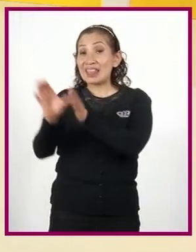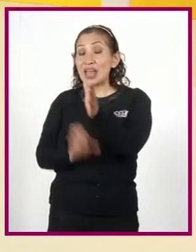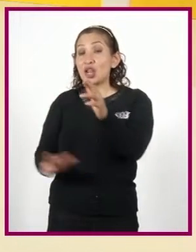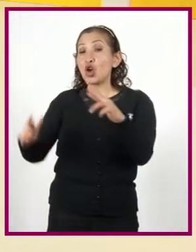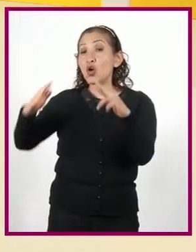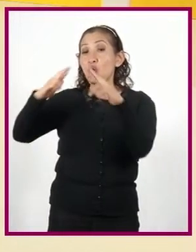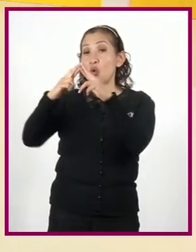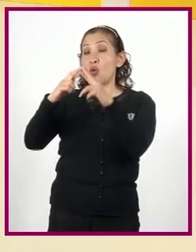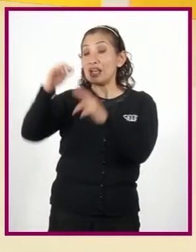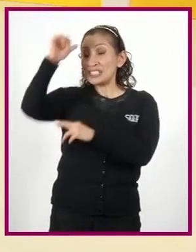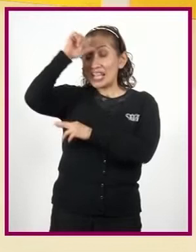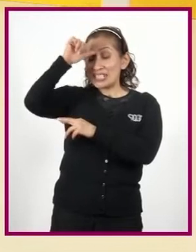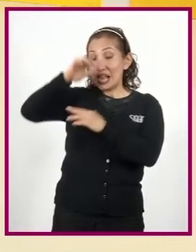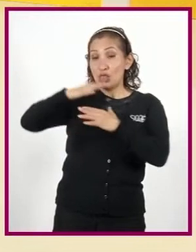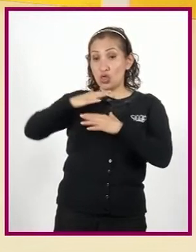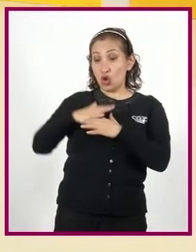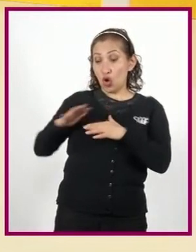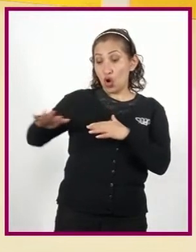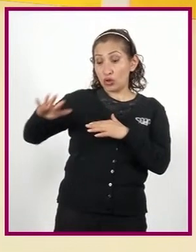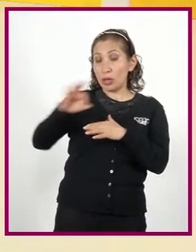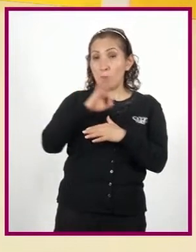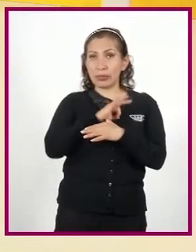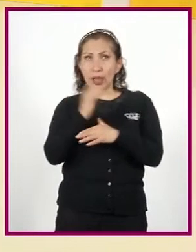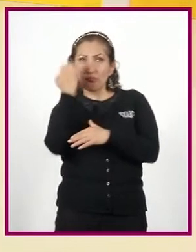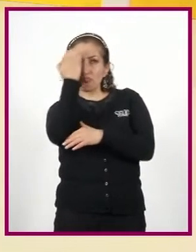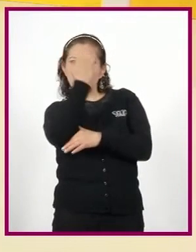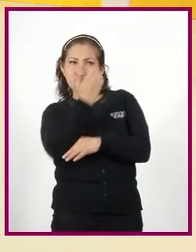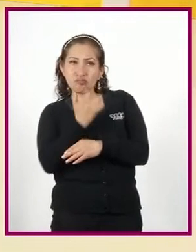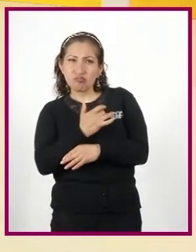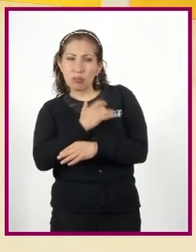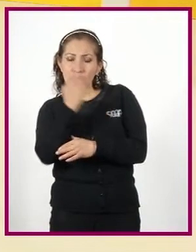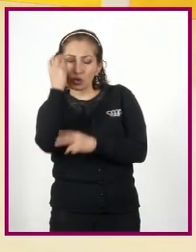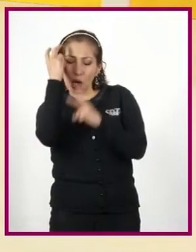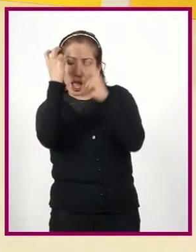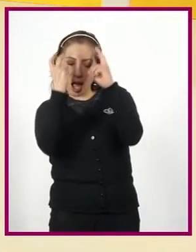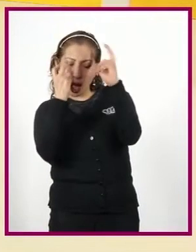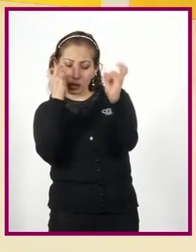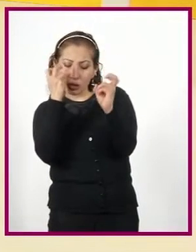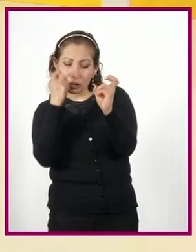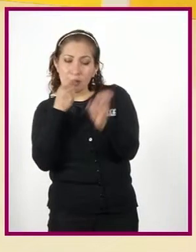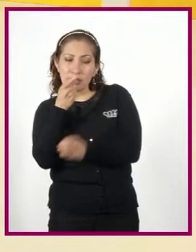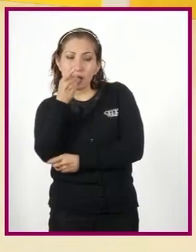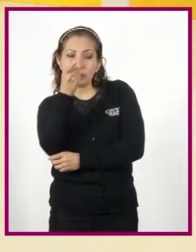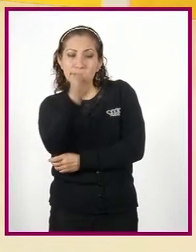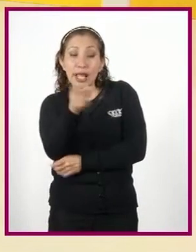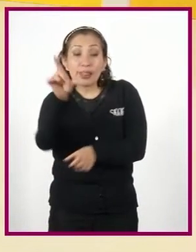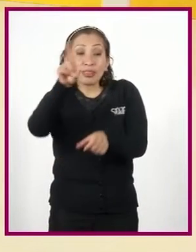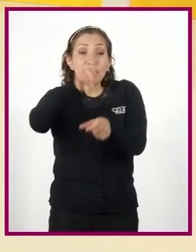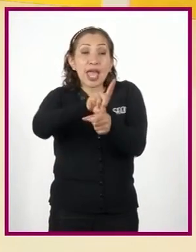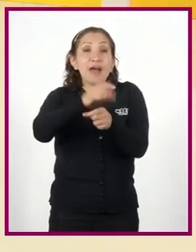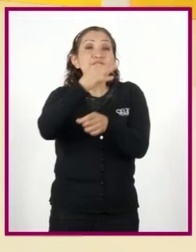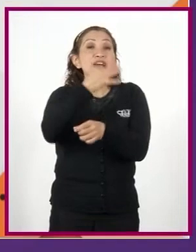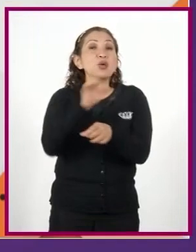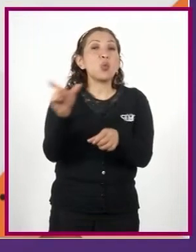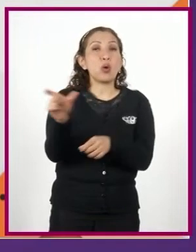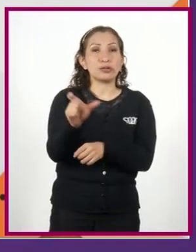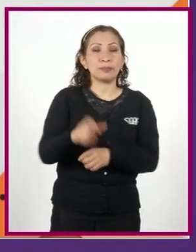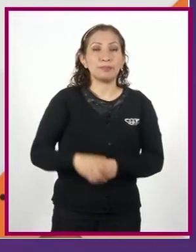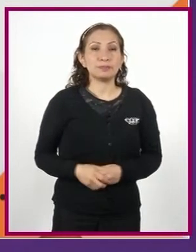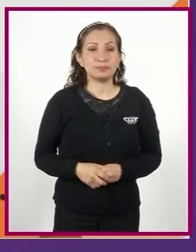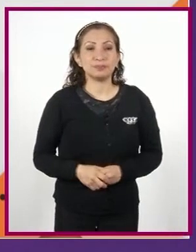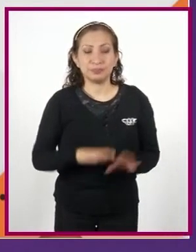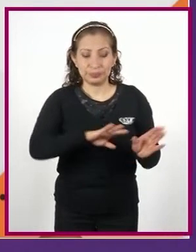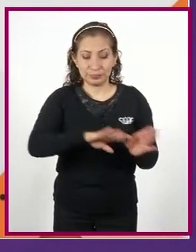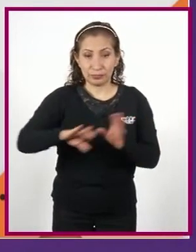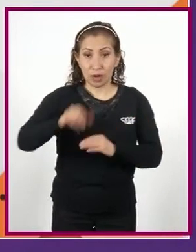los sacerdotes podían interpretar sueños y establecer los días de fiesta.